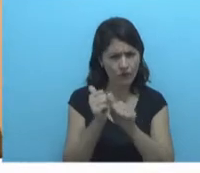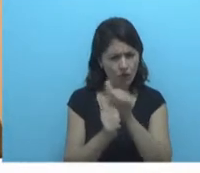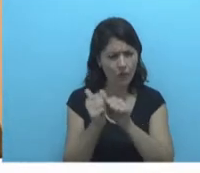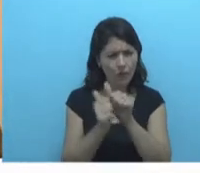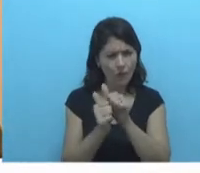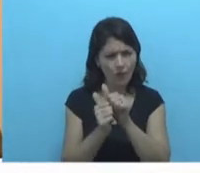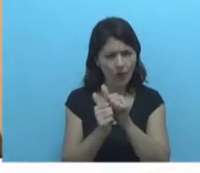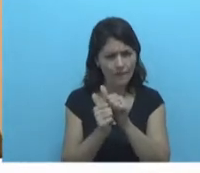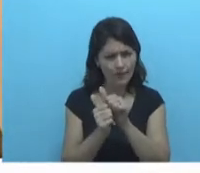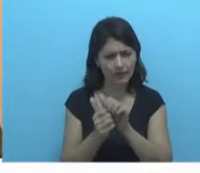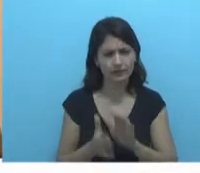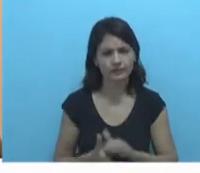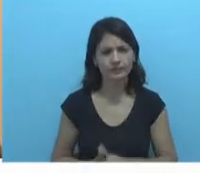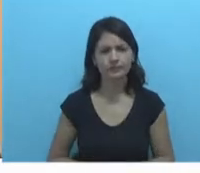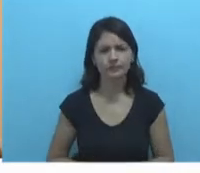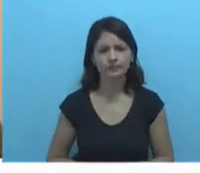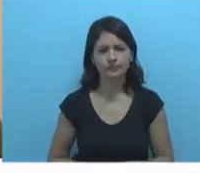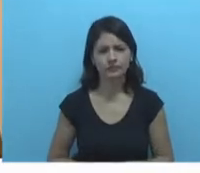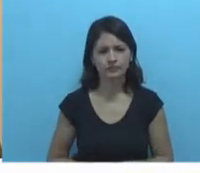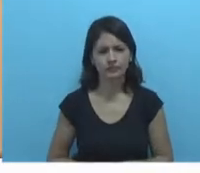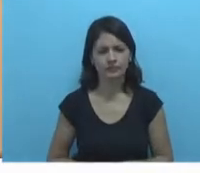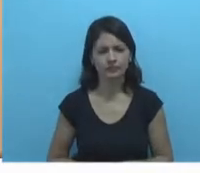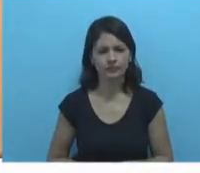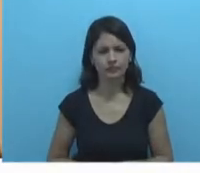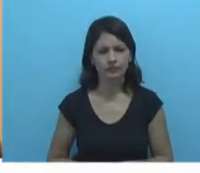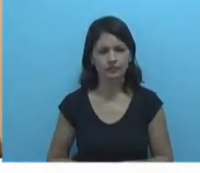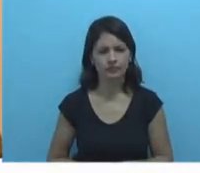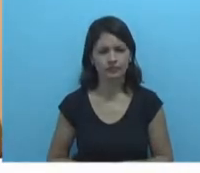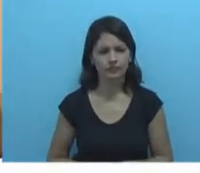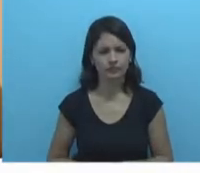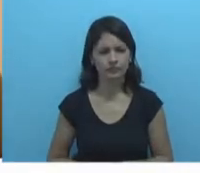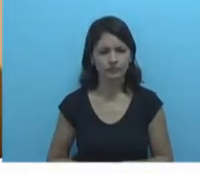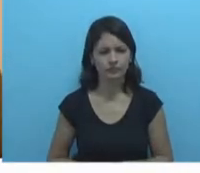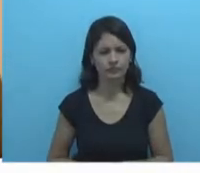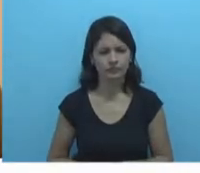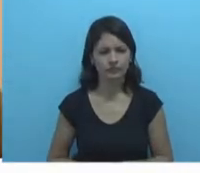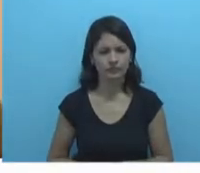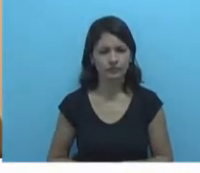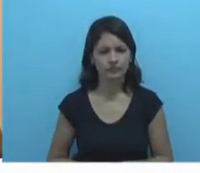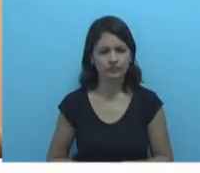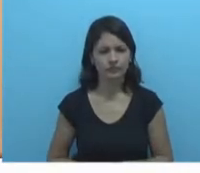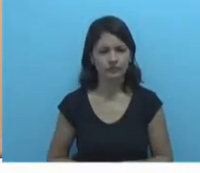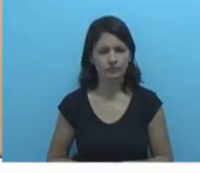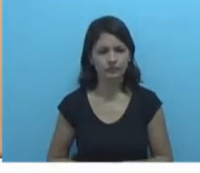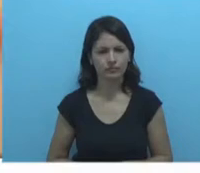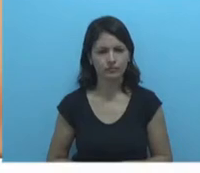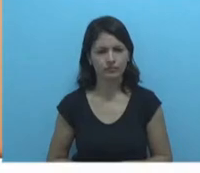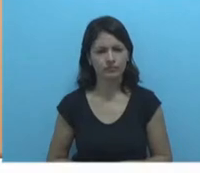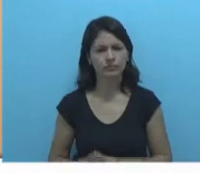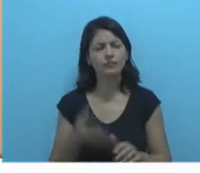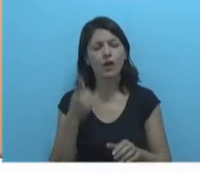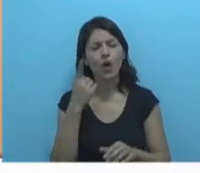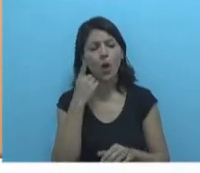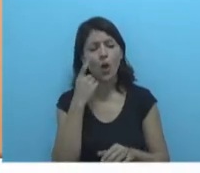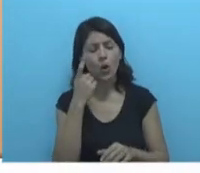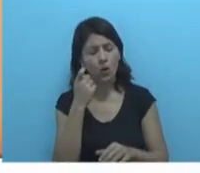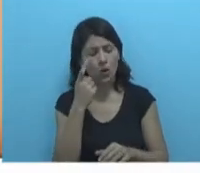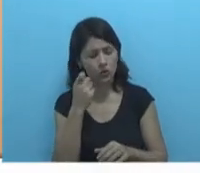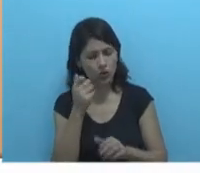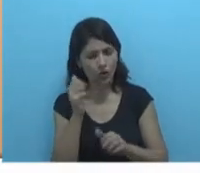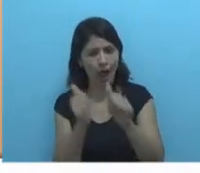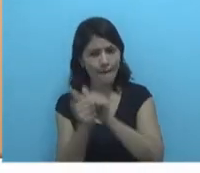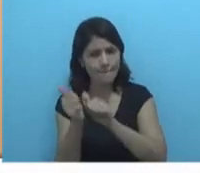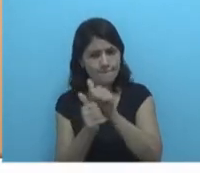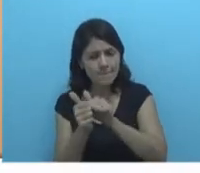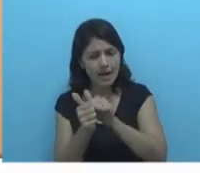las cadenas de valor. Costo de las empresas y cadena de valor. Esto lo permitía la ley de